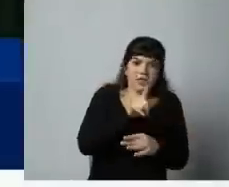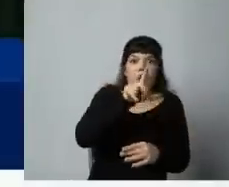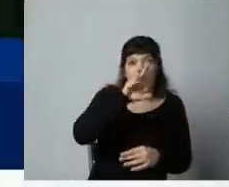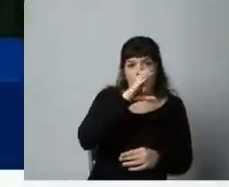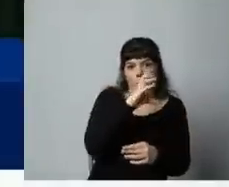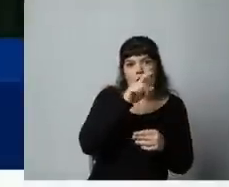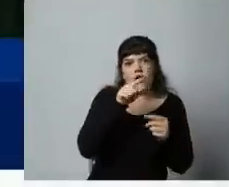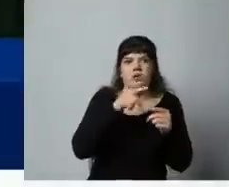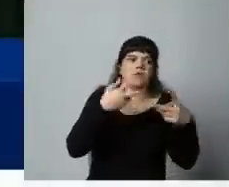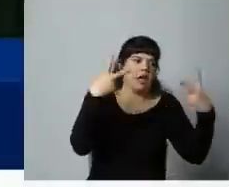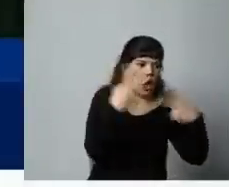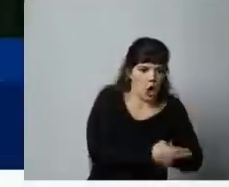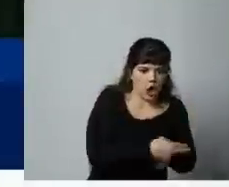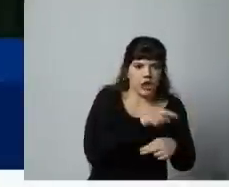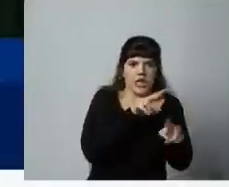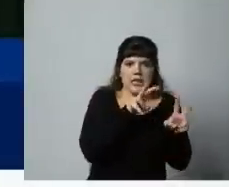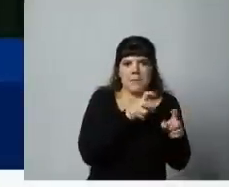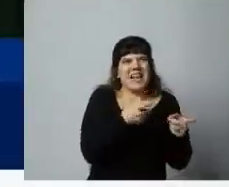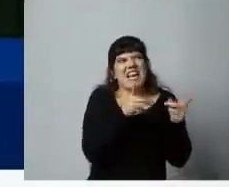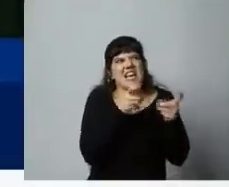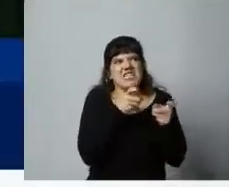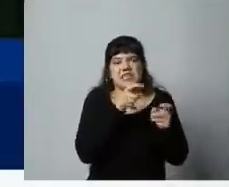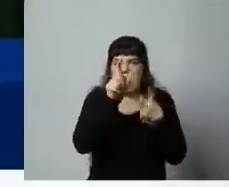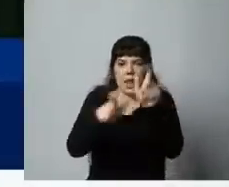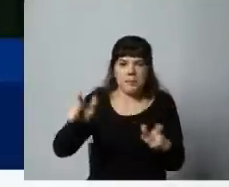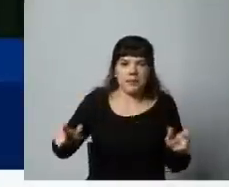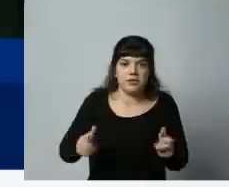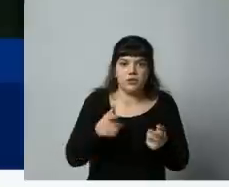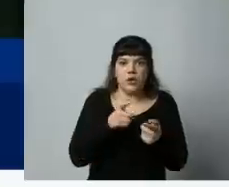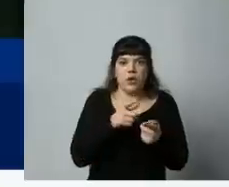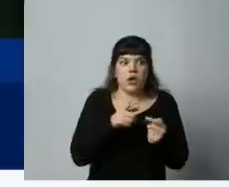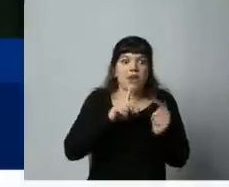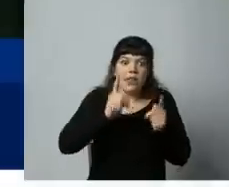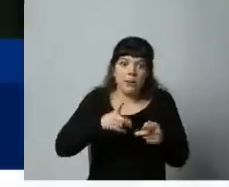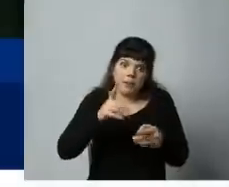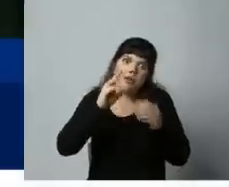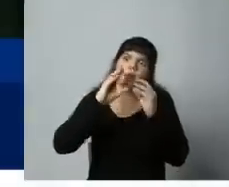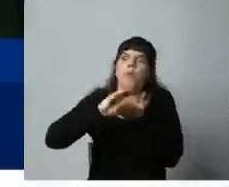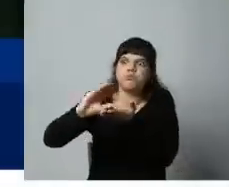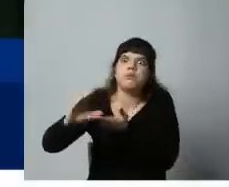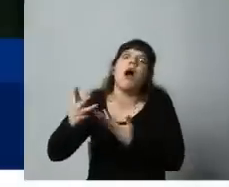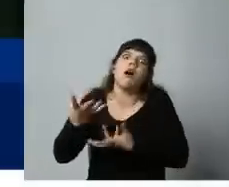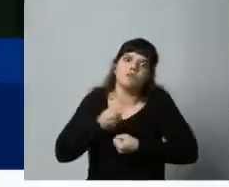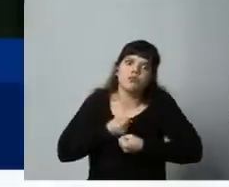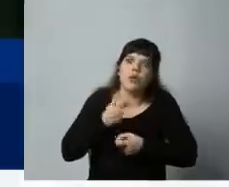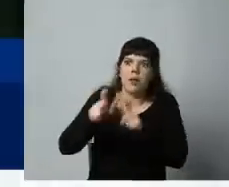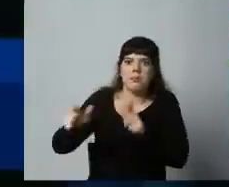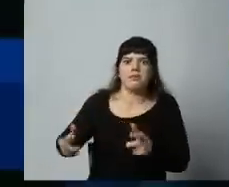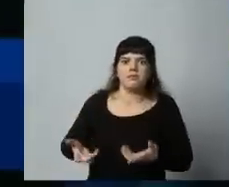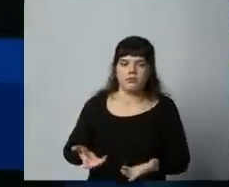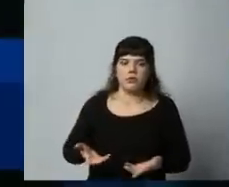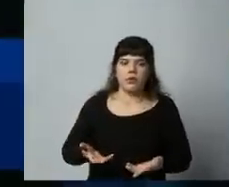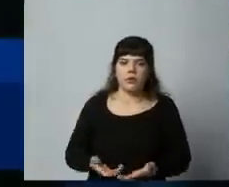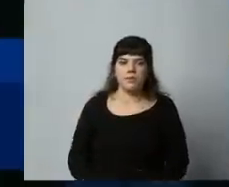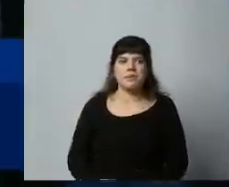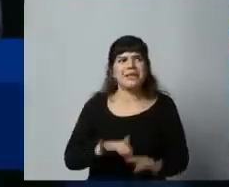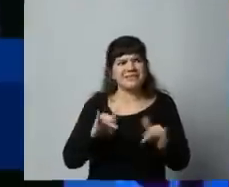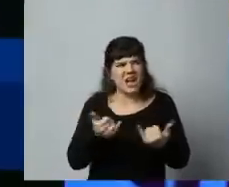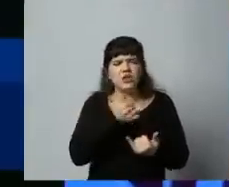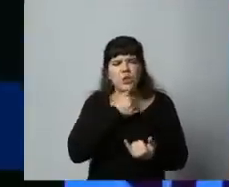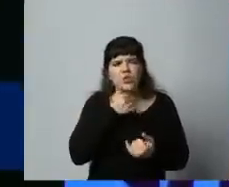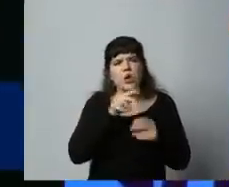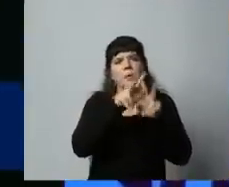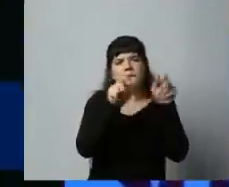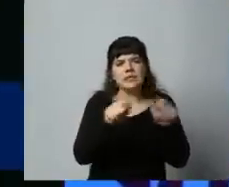consideración y un recorte de las necesidades básicas del pueblo haya un presupuesto que ayude no Marcelo ya hay alguna resolución en el pnt con